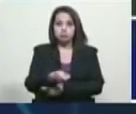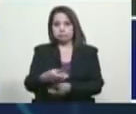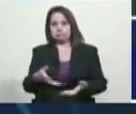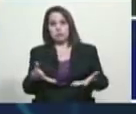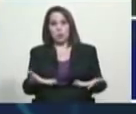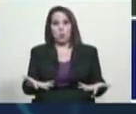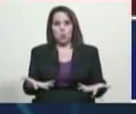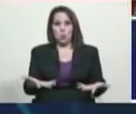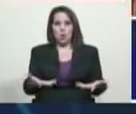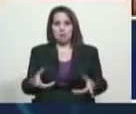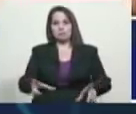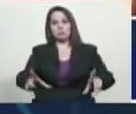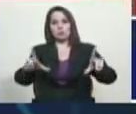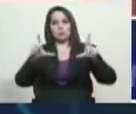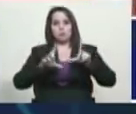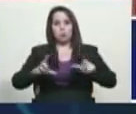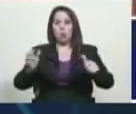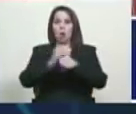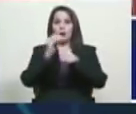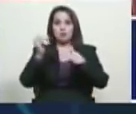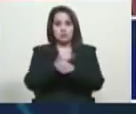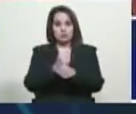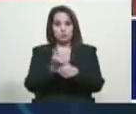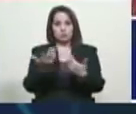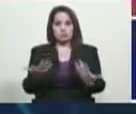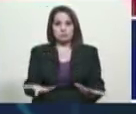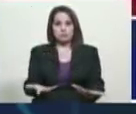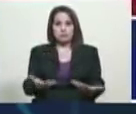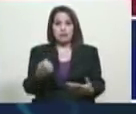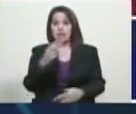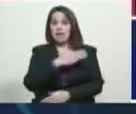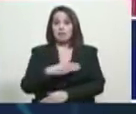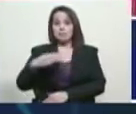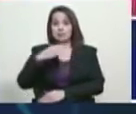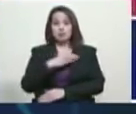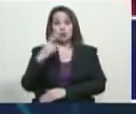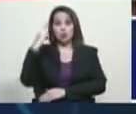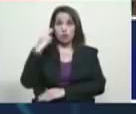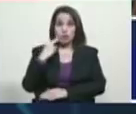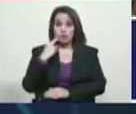y vencedoras de la luz, de la misión Rivas.